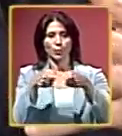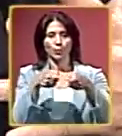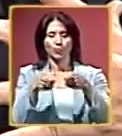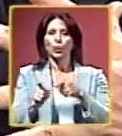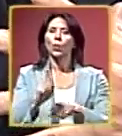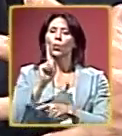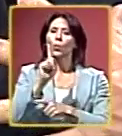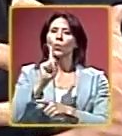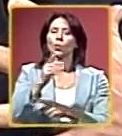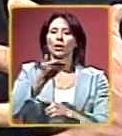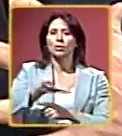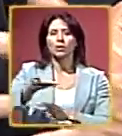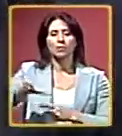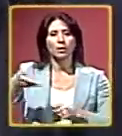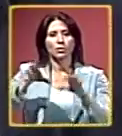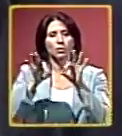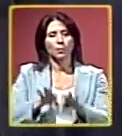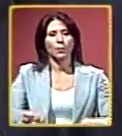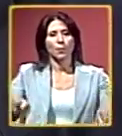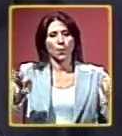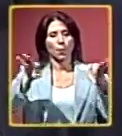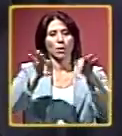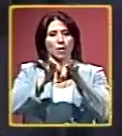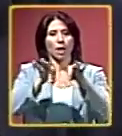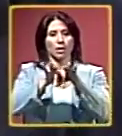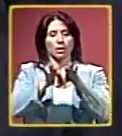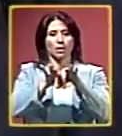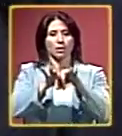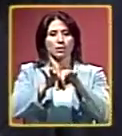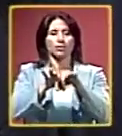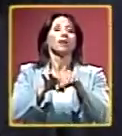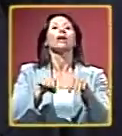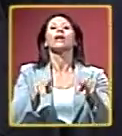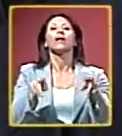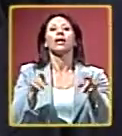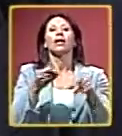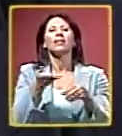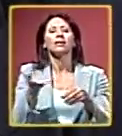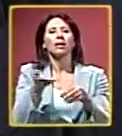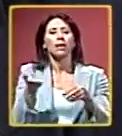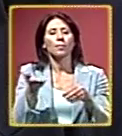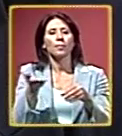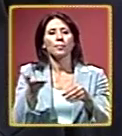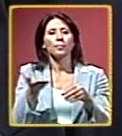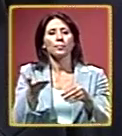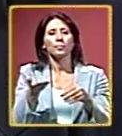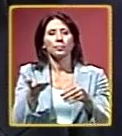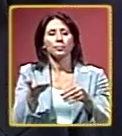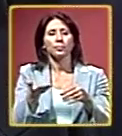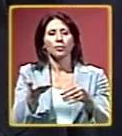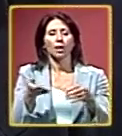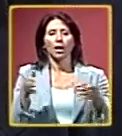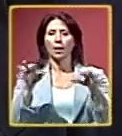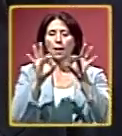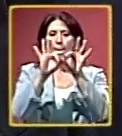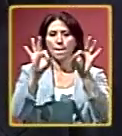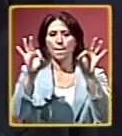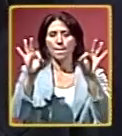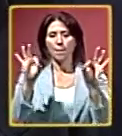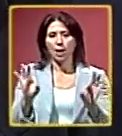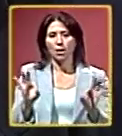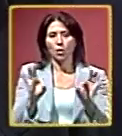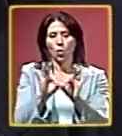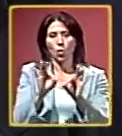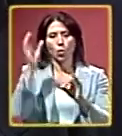de los aspectos importantes y en la mayor parte de las cosas en la vida, es el marco conceptual a partir del